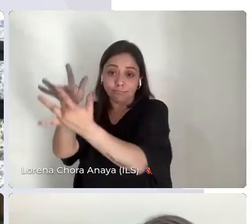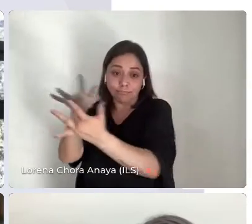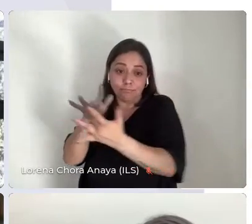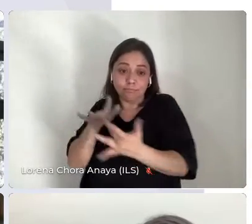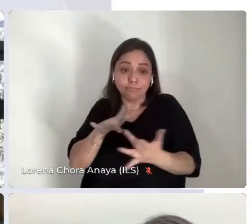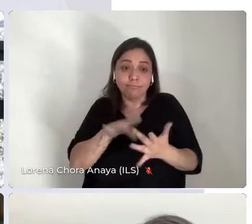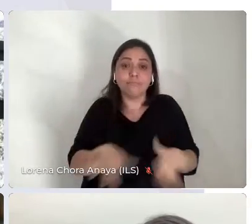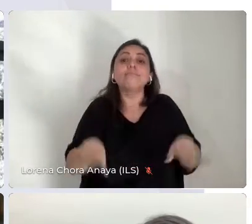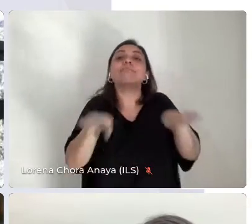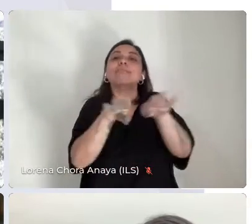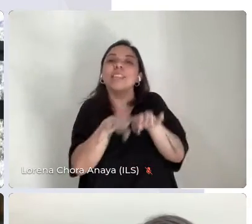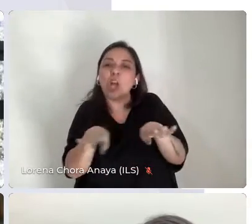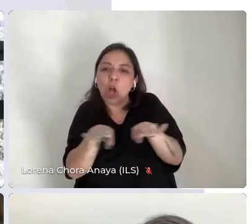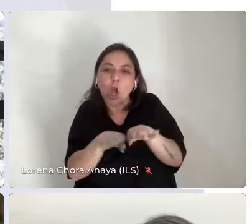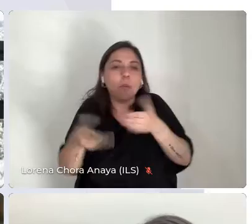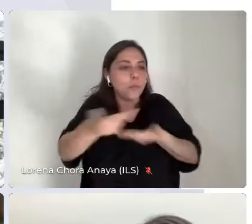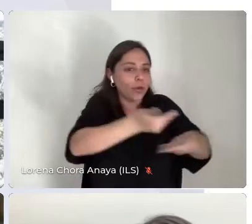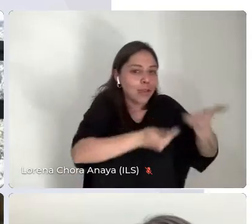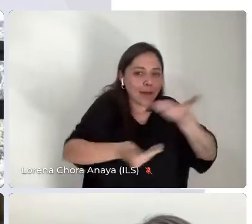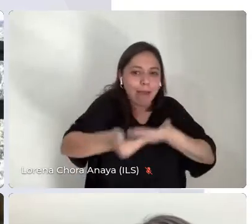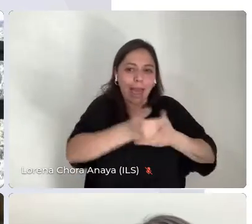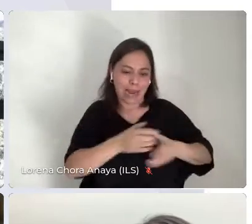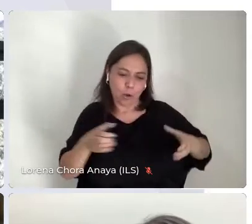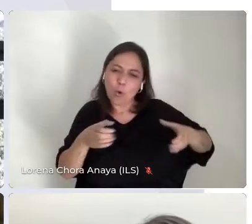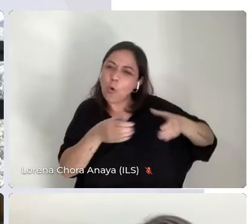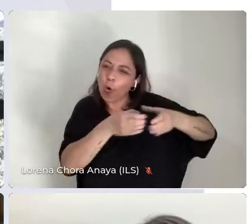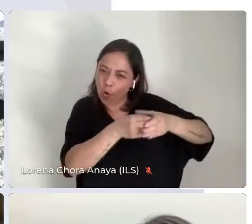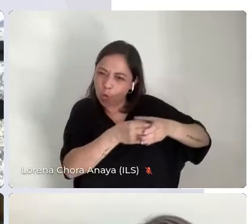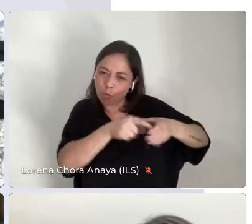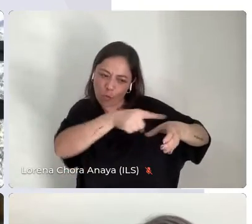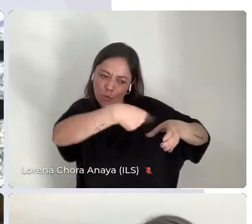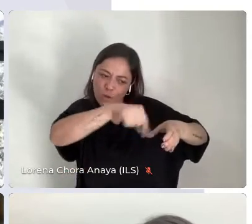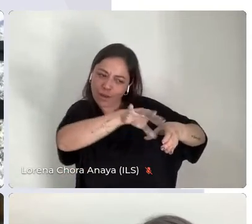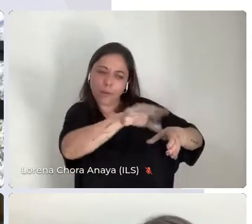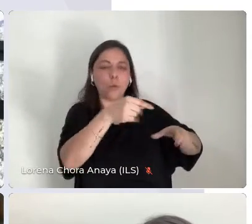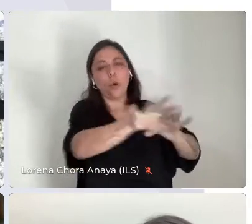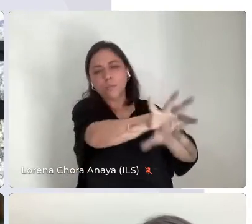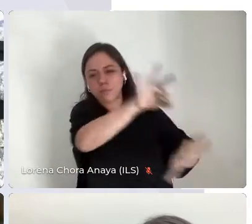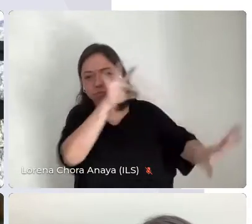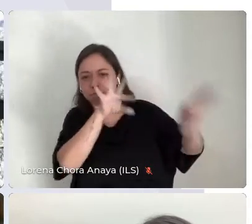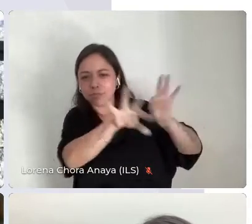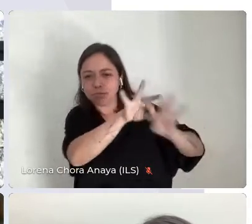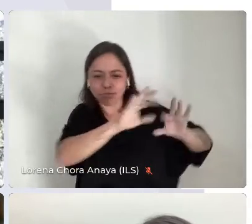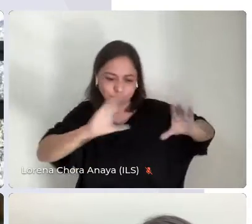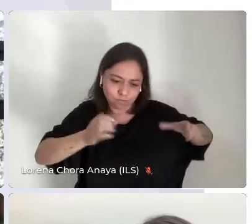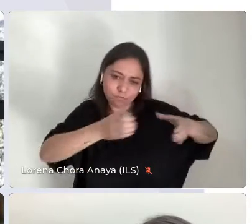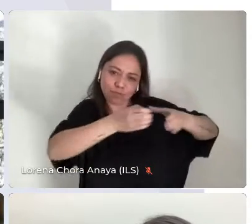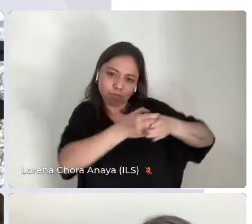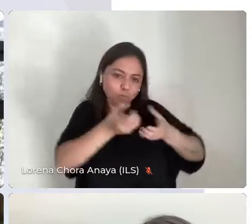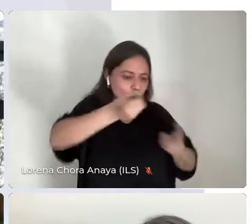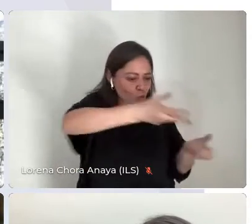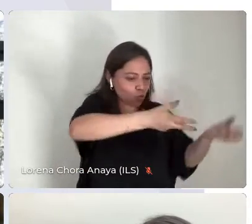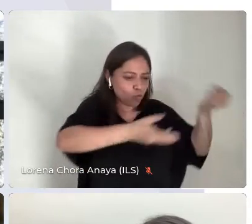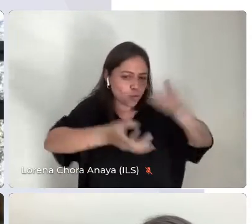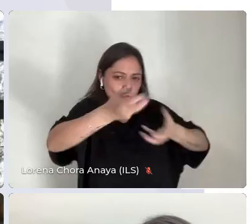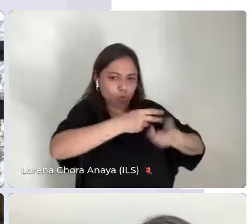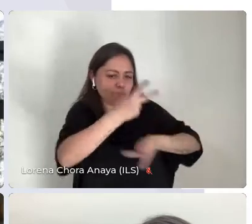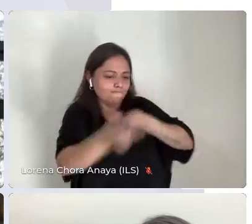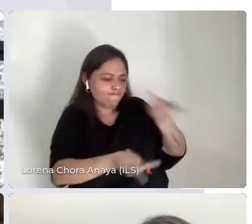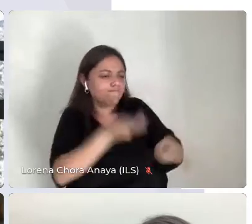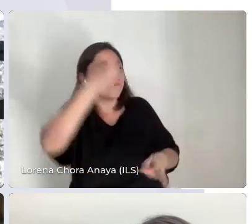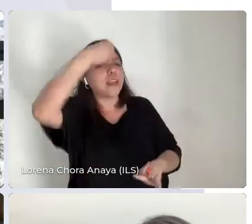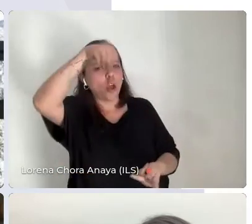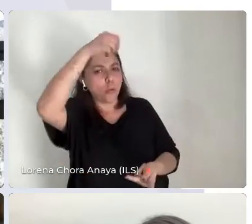group. Igual salimos a la calle con primeras ideas, platicamos con personas, decimos, ¿qué opinas? ¿Esto es intuitivo?